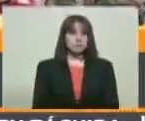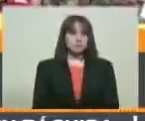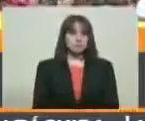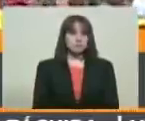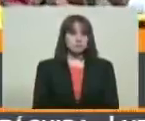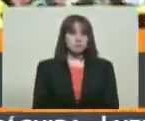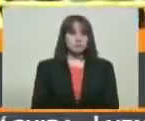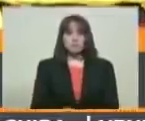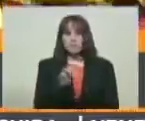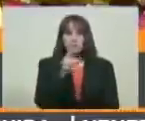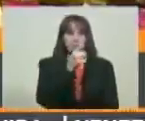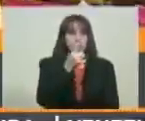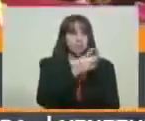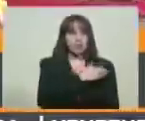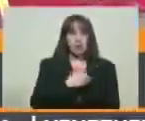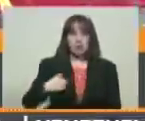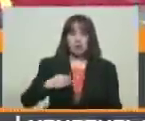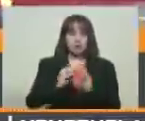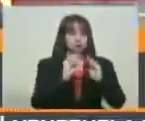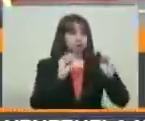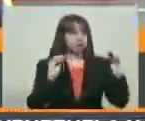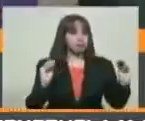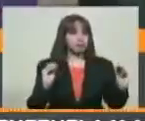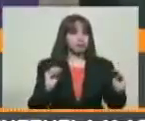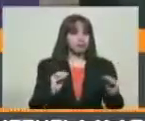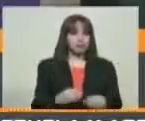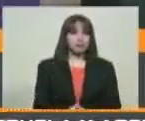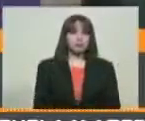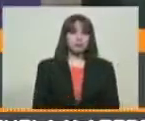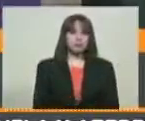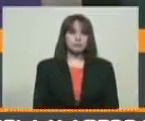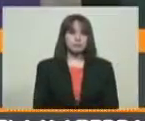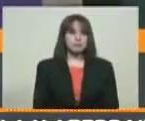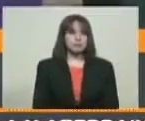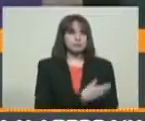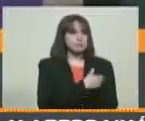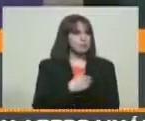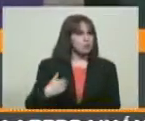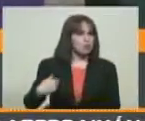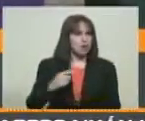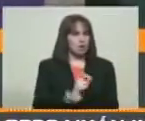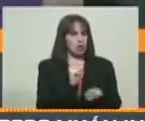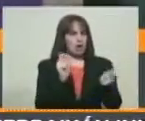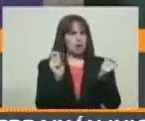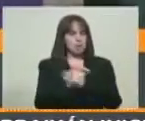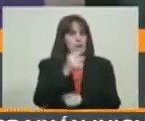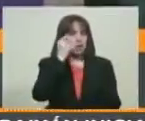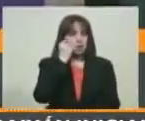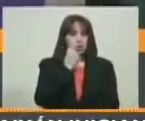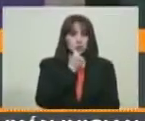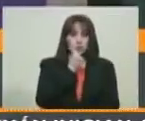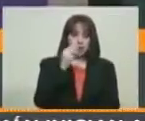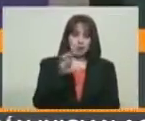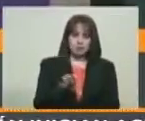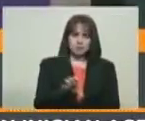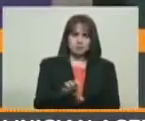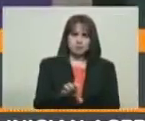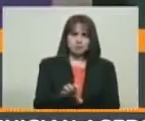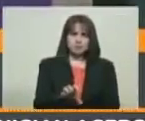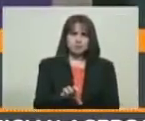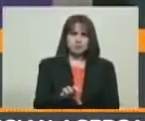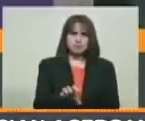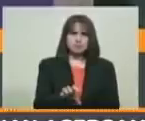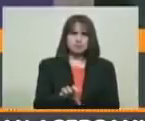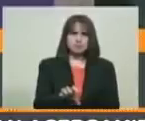Y es lo primero que quiero anunciar. Yo quiero convertir el estado Sucre en